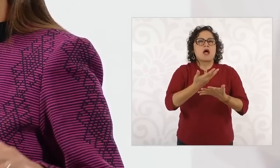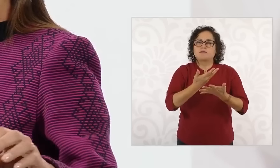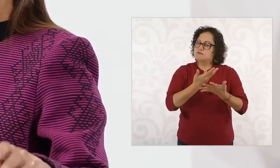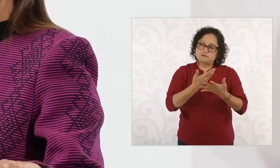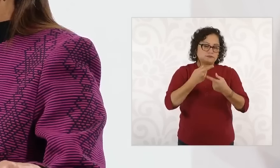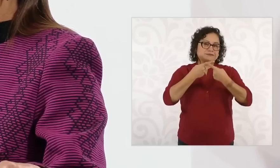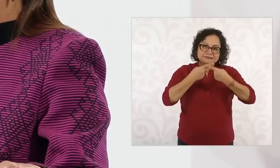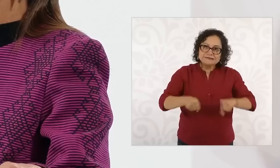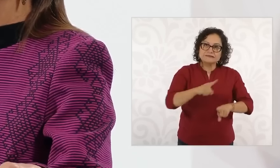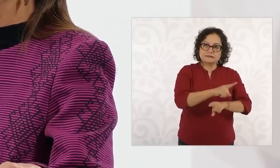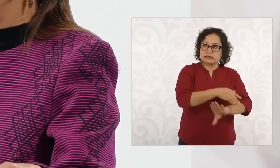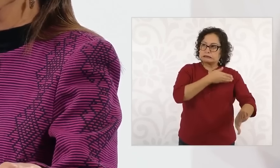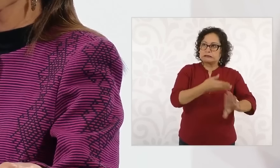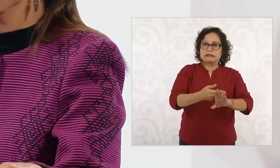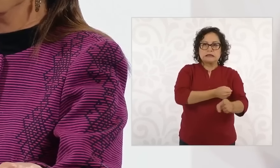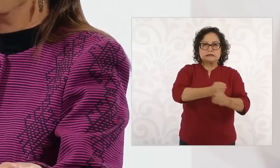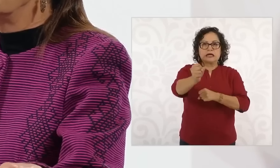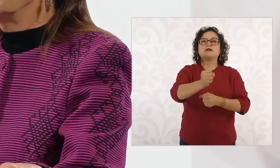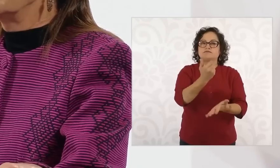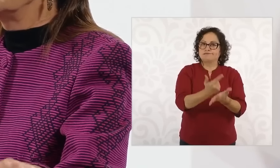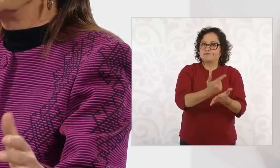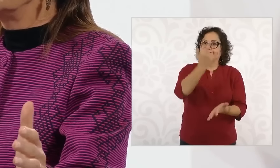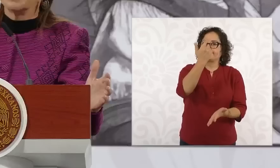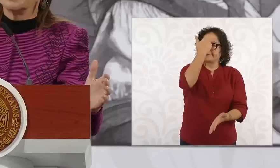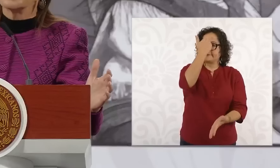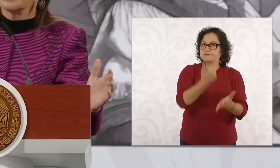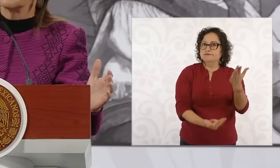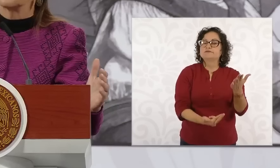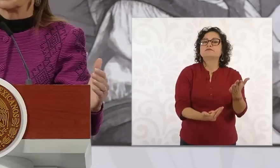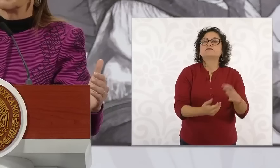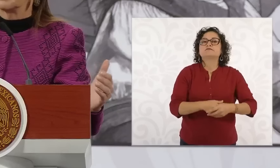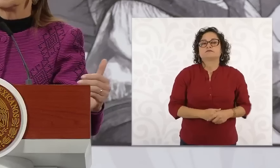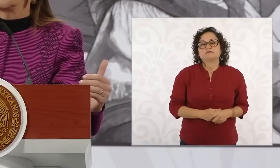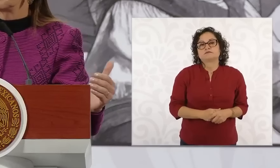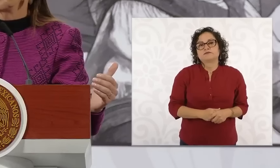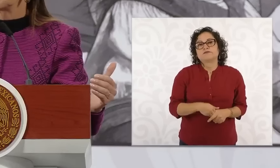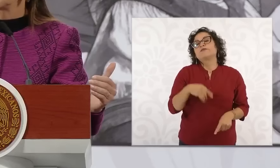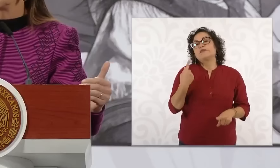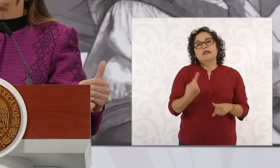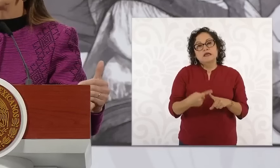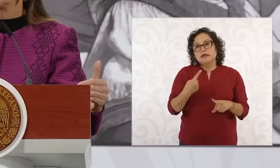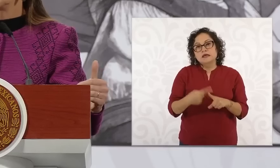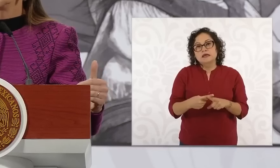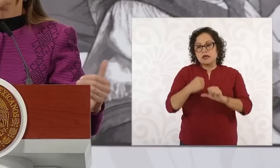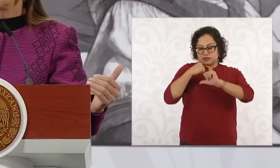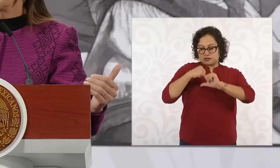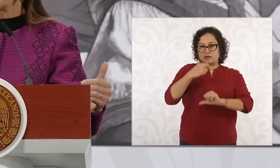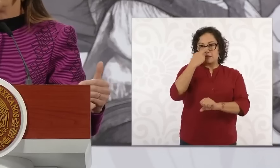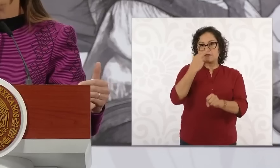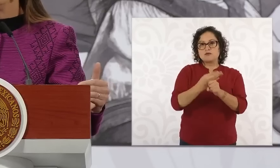Entonces, tiene que investigarse. Y ¿quién tiene en este caso que llevar el proceso de investigación?